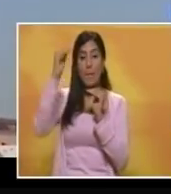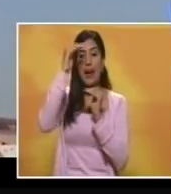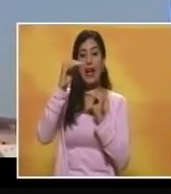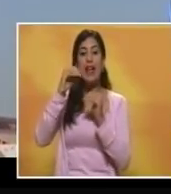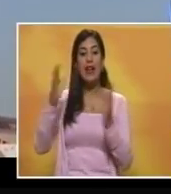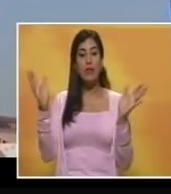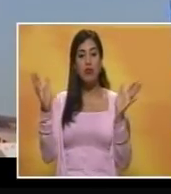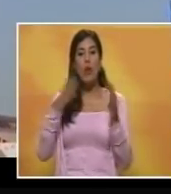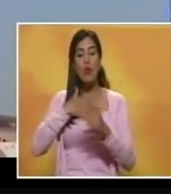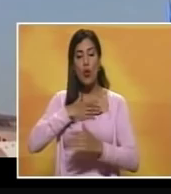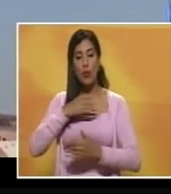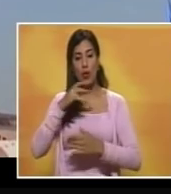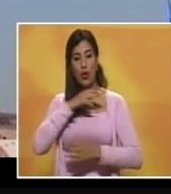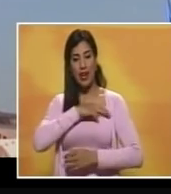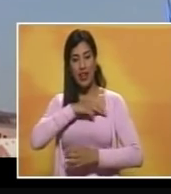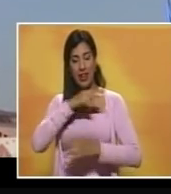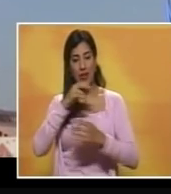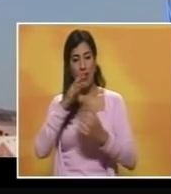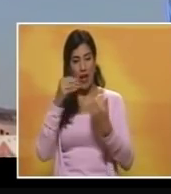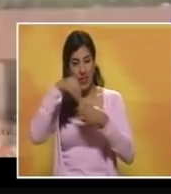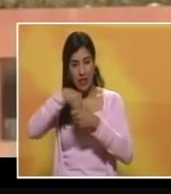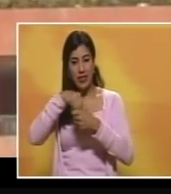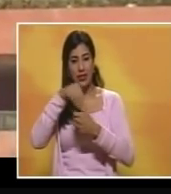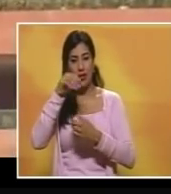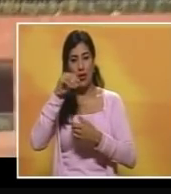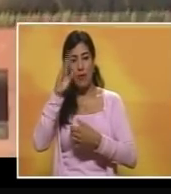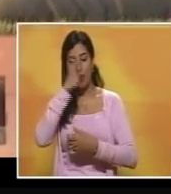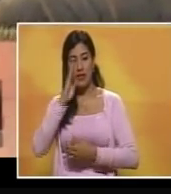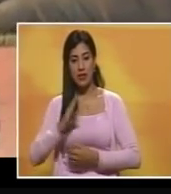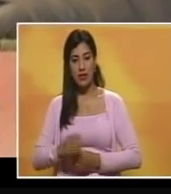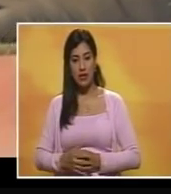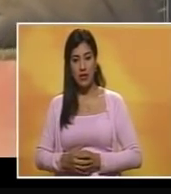el Cristo Redentor de Río de Janeiro.